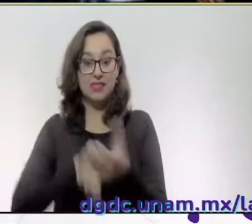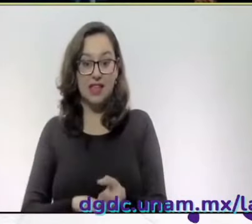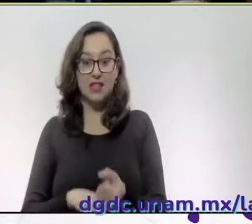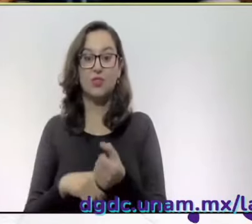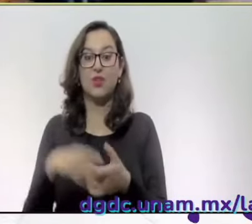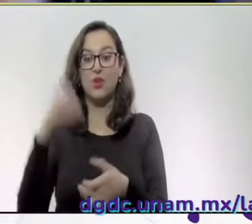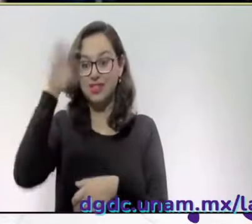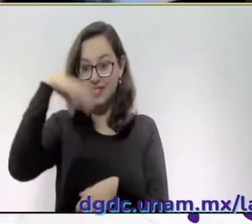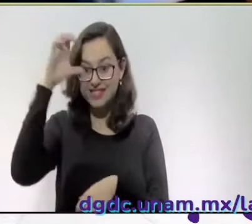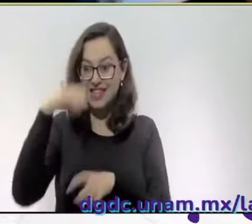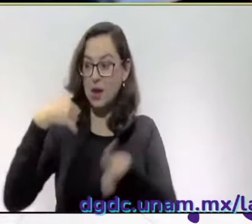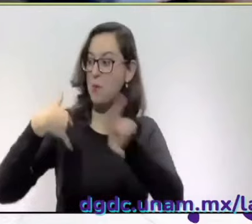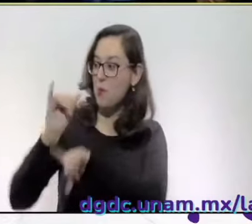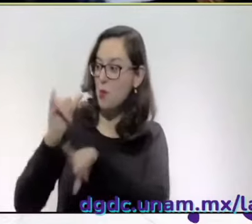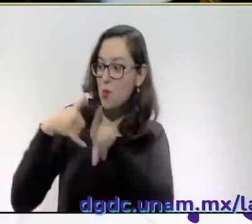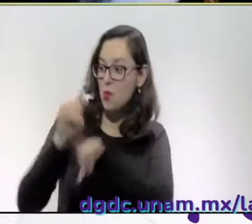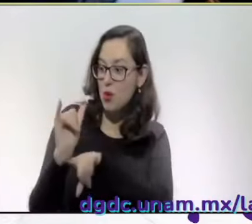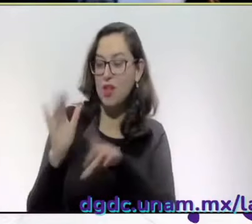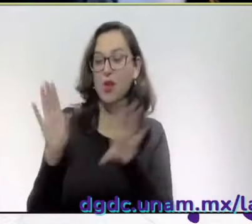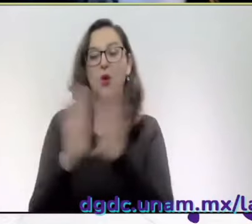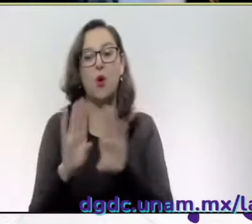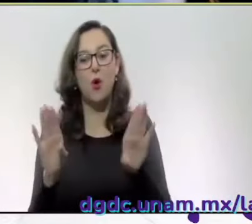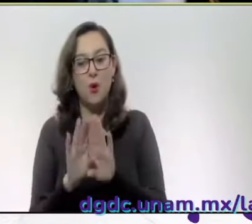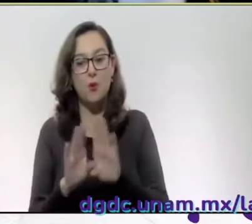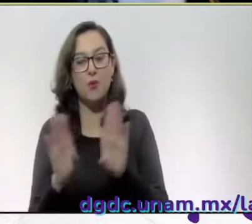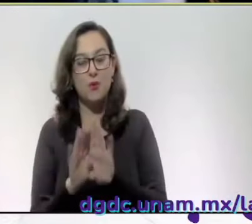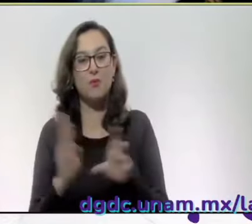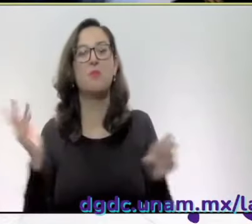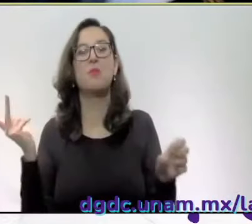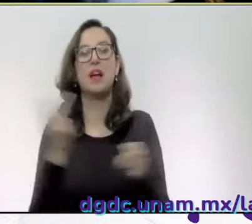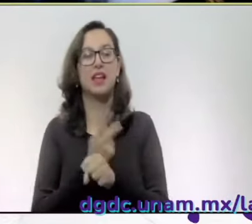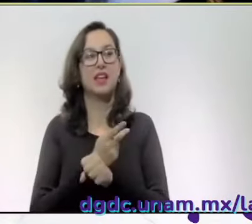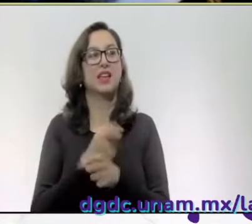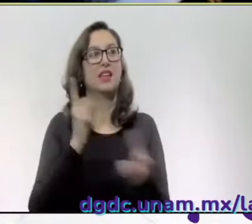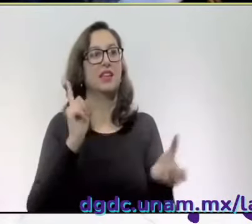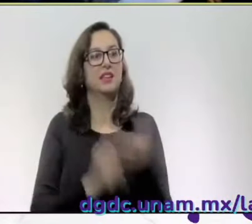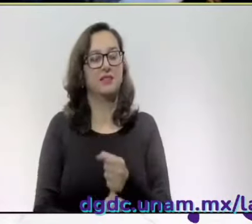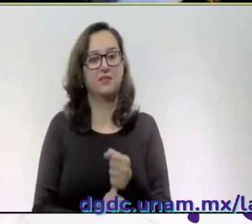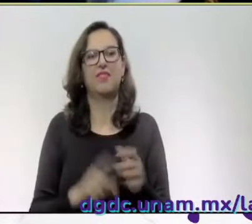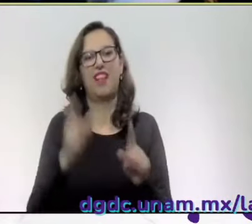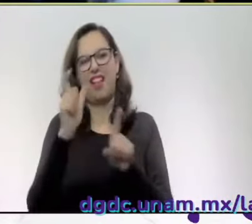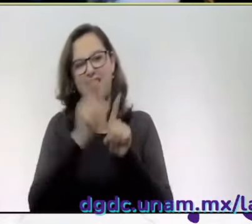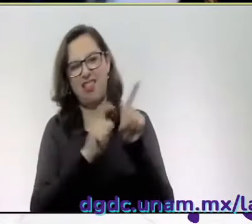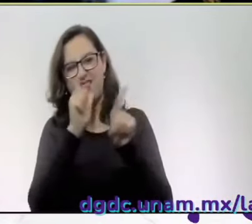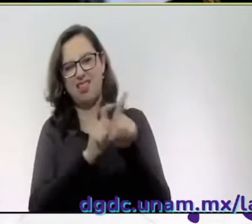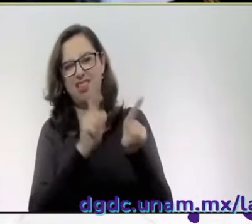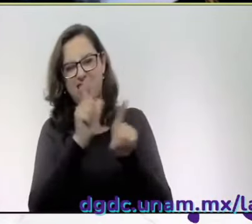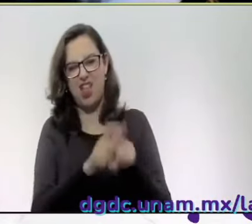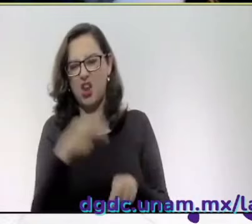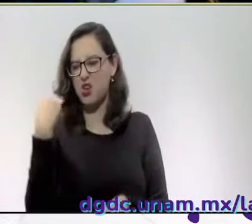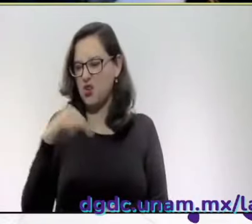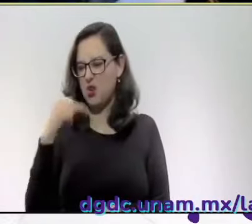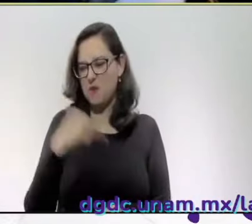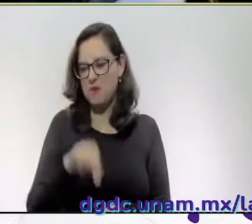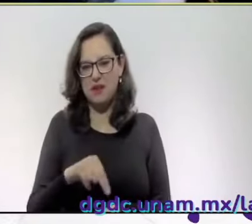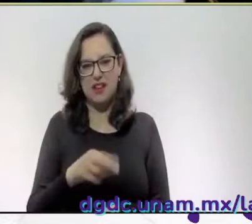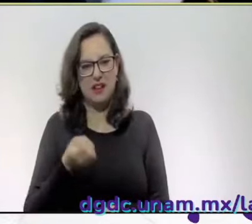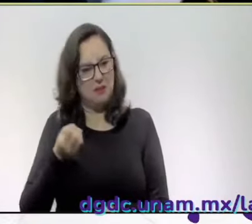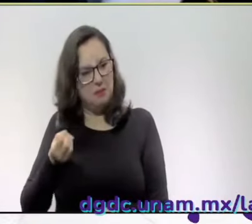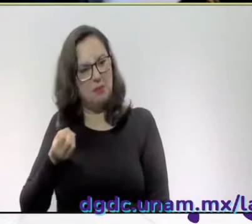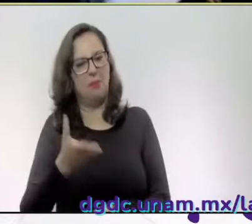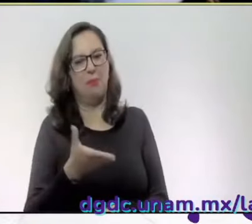cómo lo llamaban, que ese nombre surge justamente como una especie de burla, ¿no? O sea, de que no era